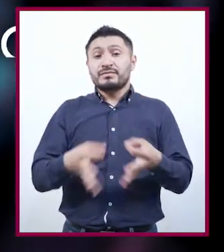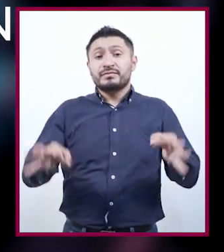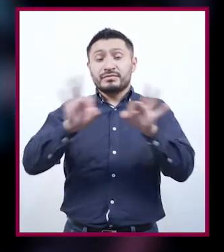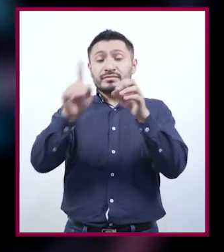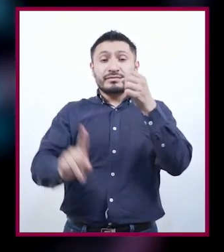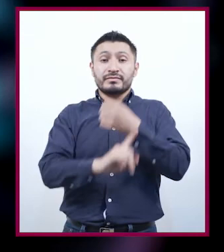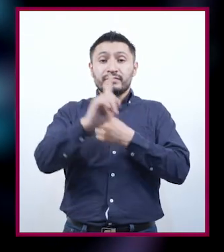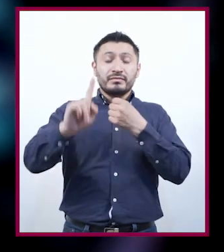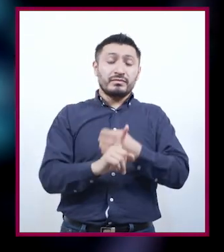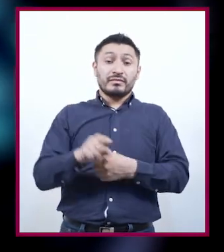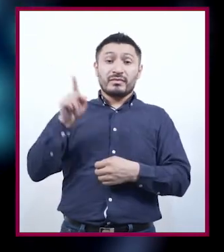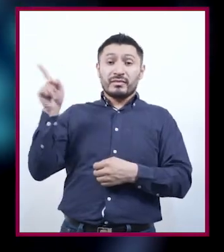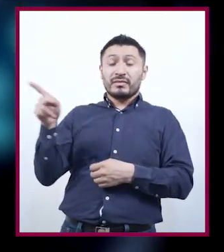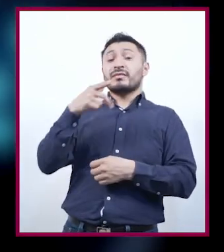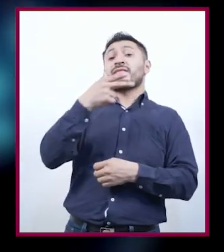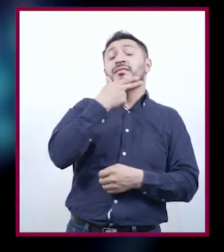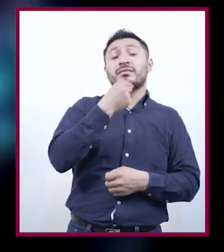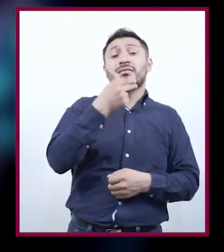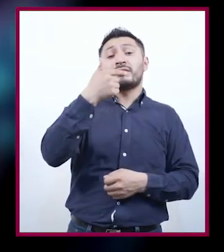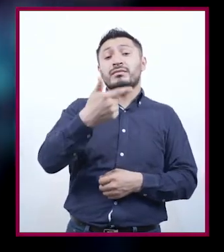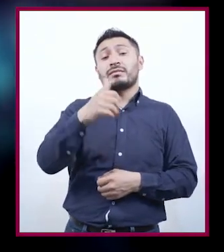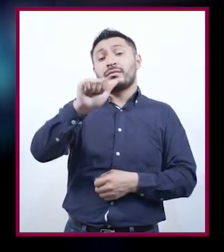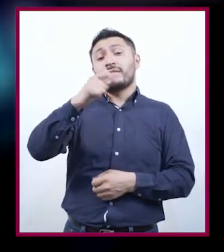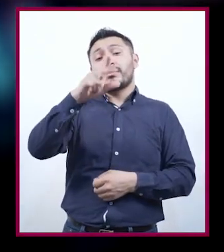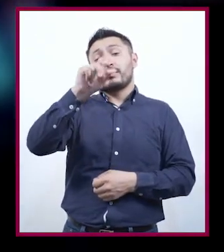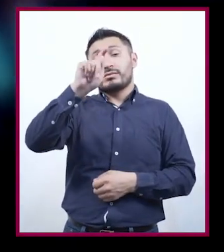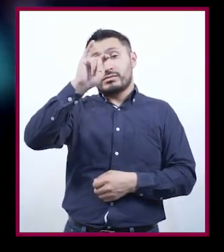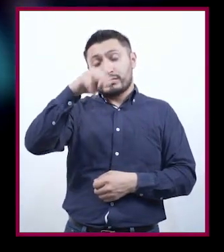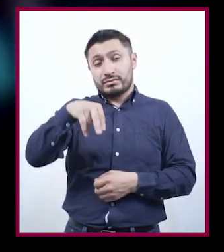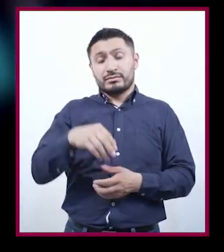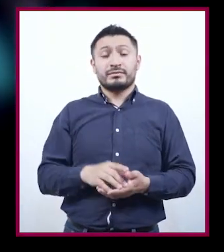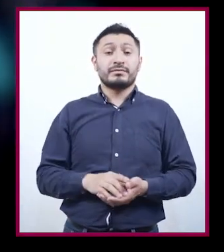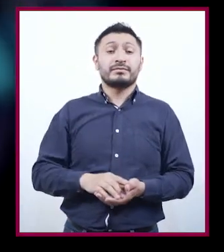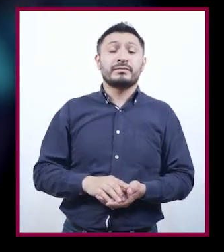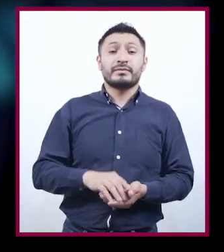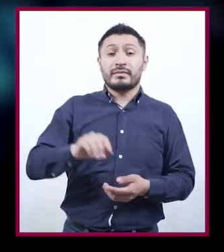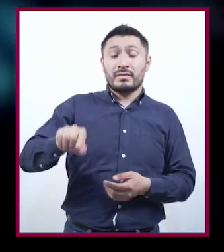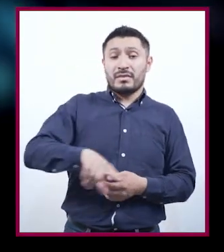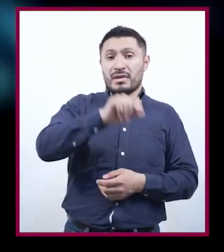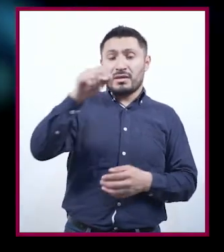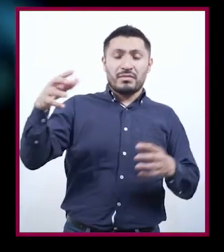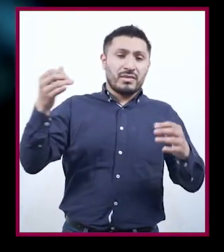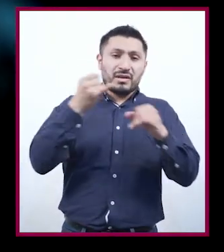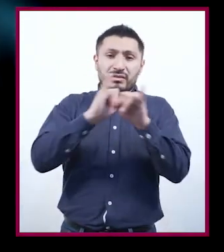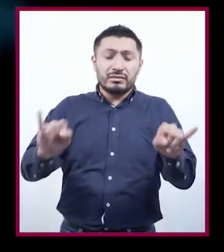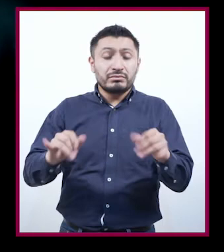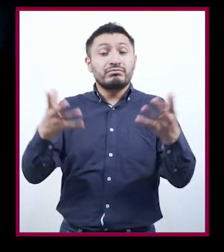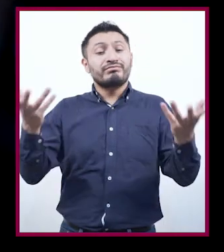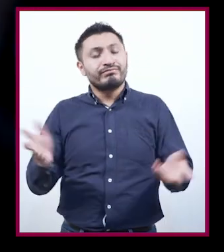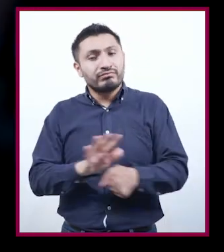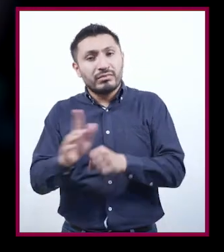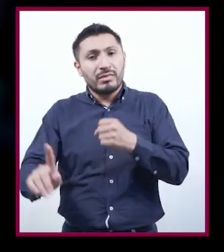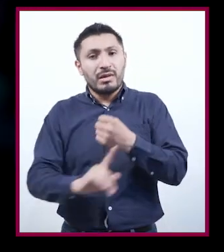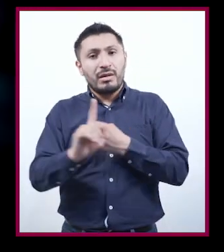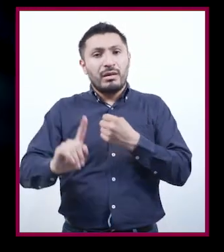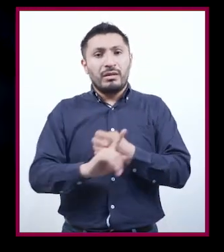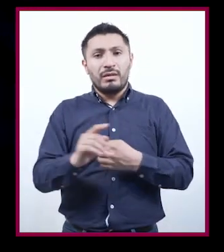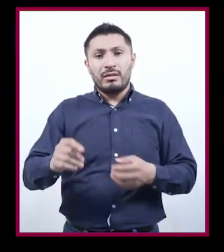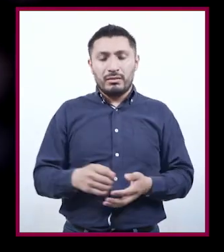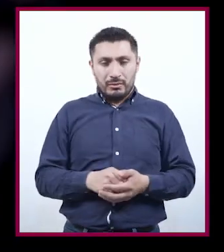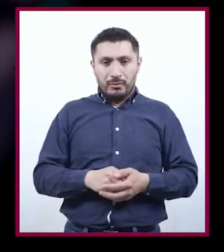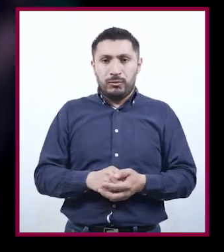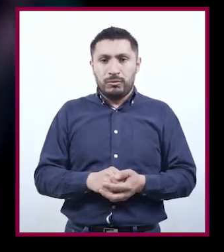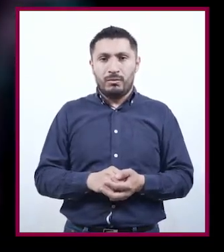¿Cuáles fueron las principales problemáticas que enfrentó Agustín de Iturbide durante su mandato, después de la consumación de la